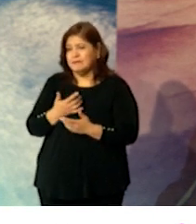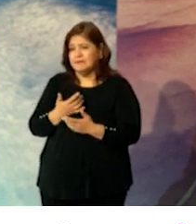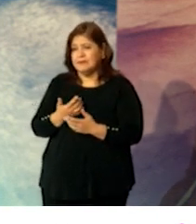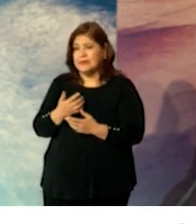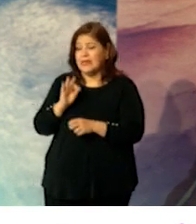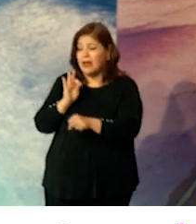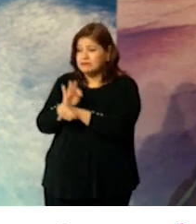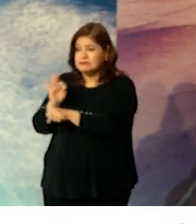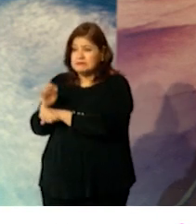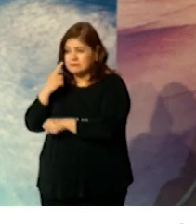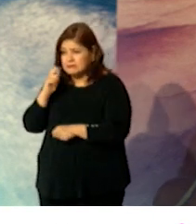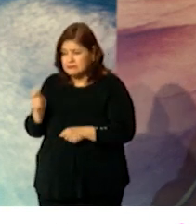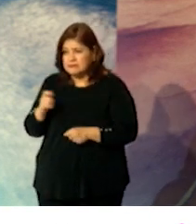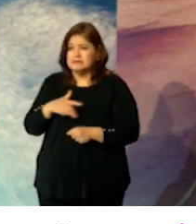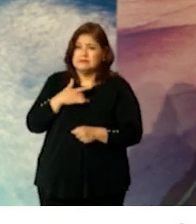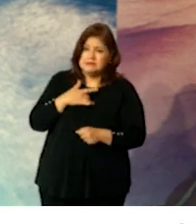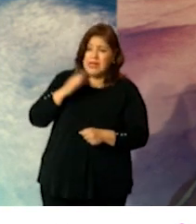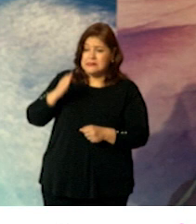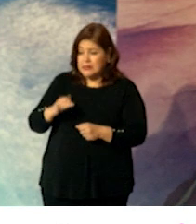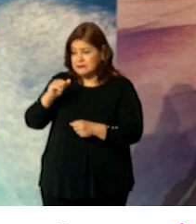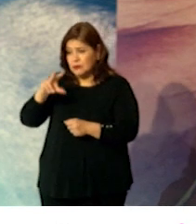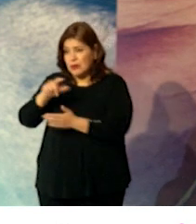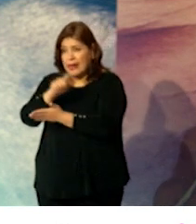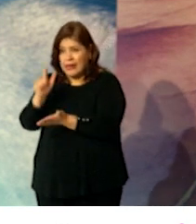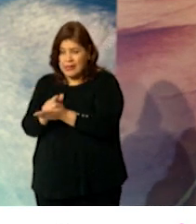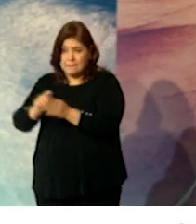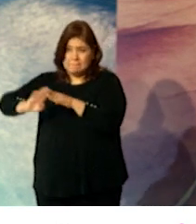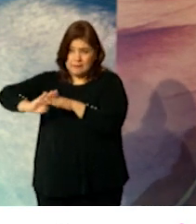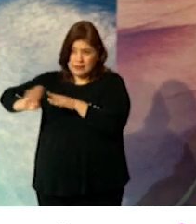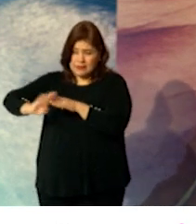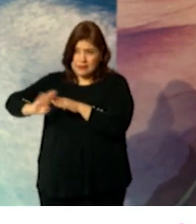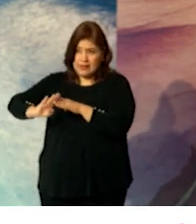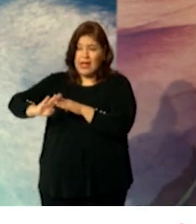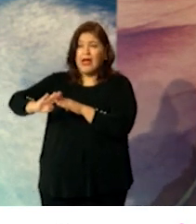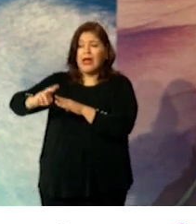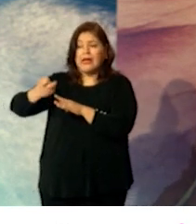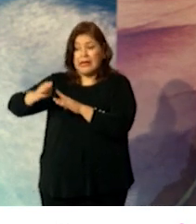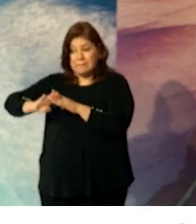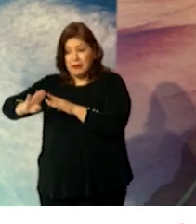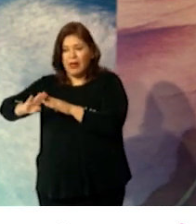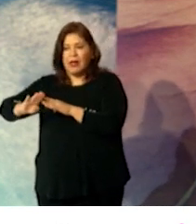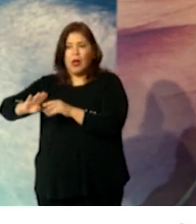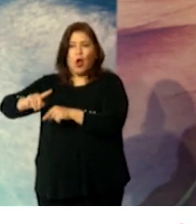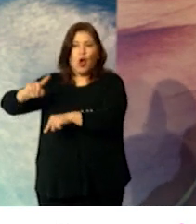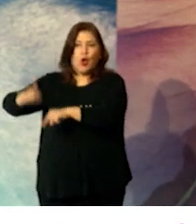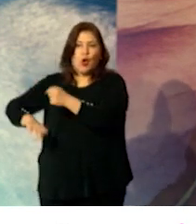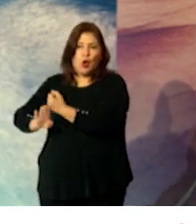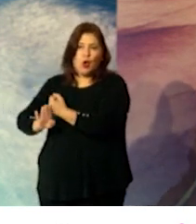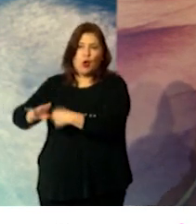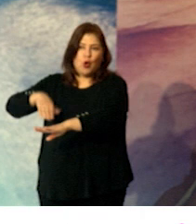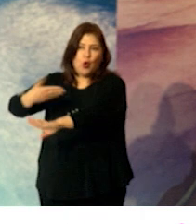están protegidas y van a aceptar una ley de migración que es anti-inmigración. Una ley donde